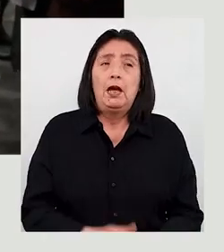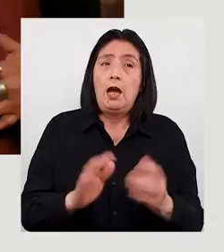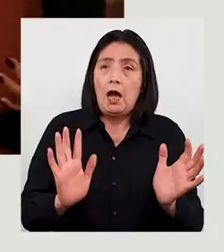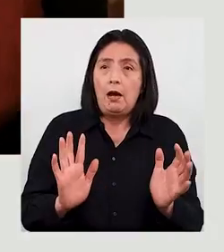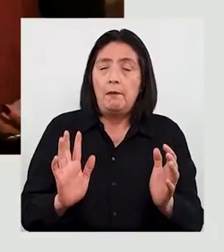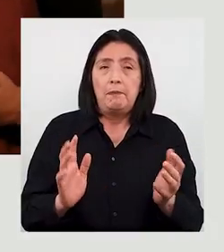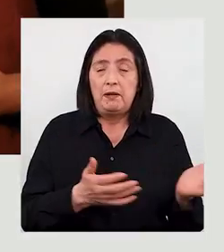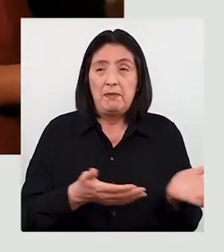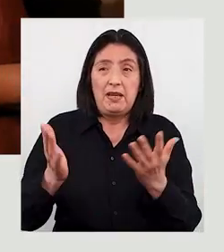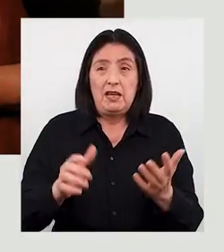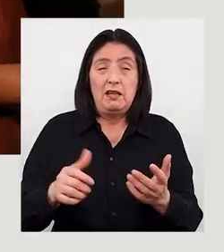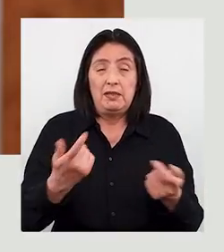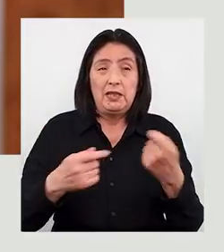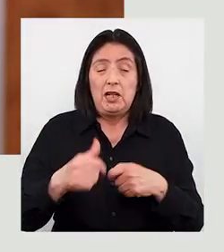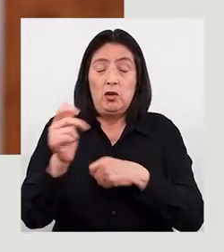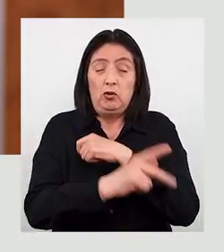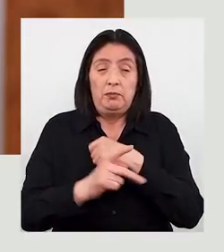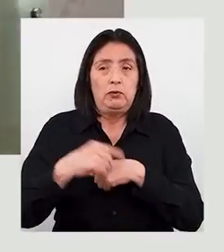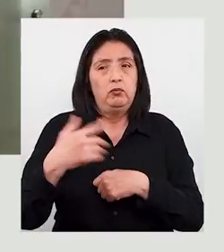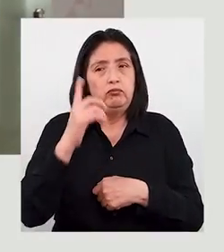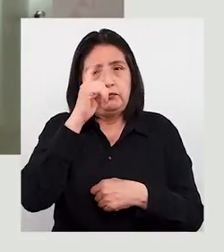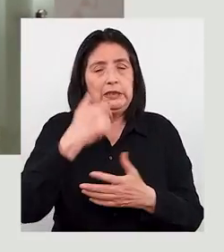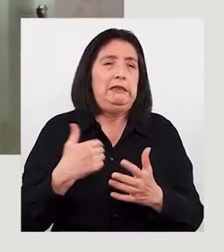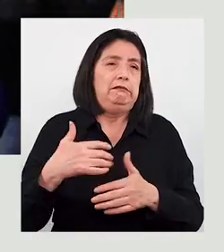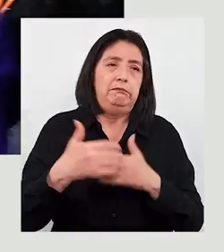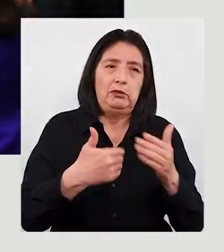Pero llegar a exportar es muy complicado, es todo un proceso.